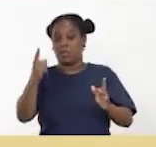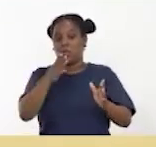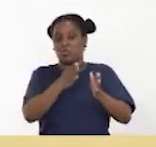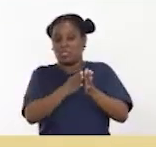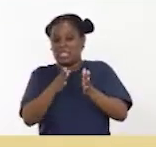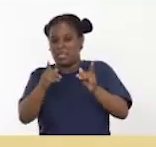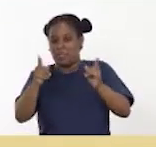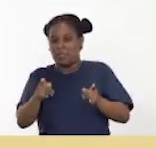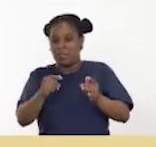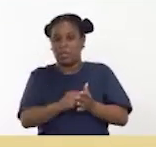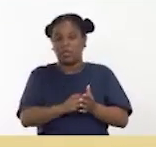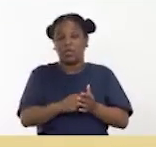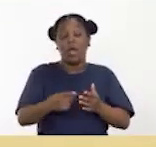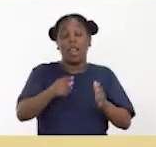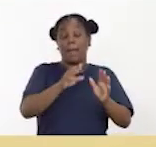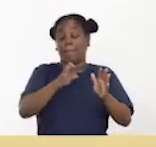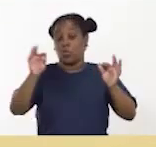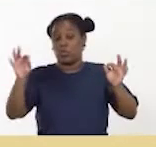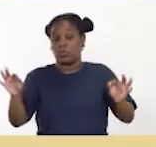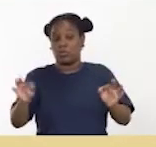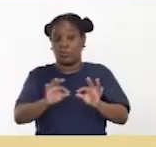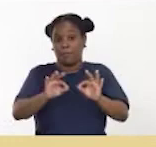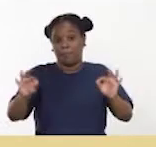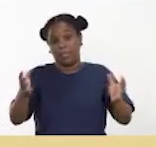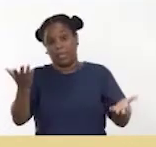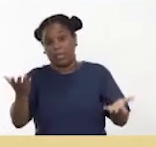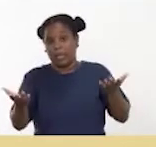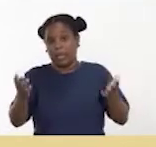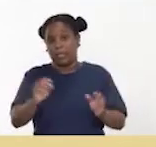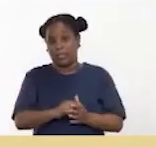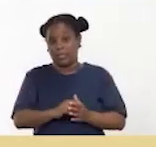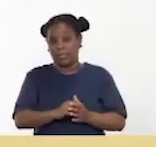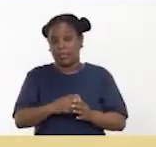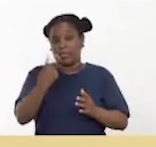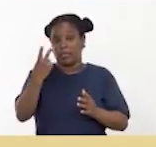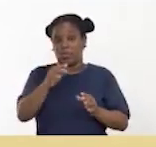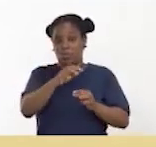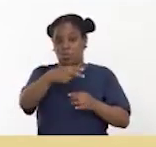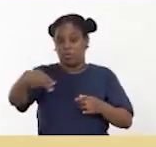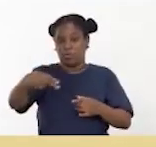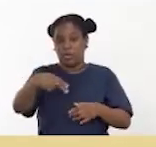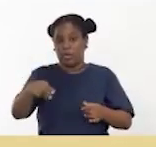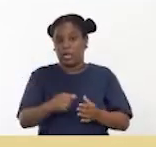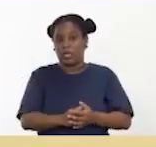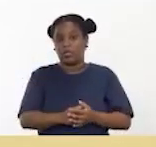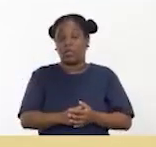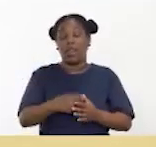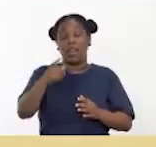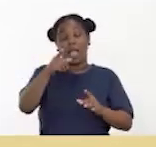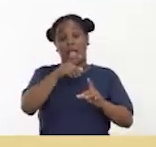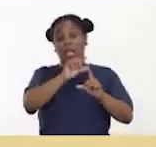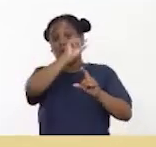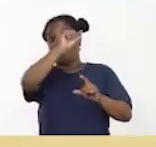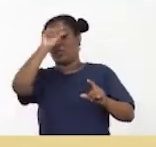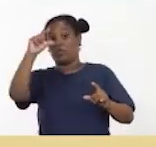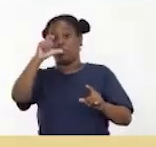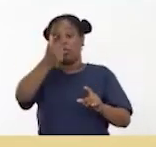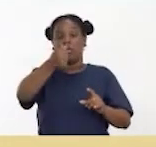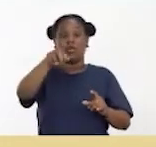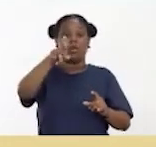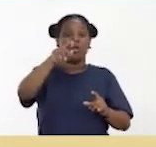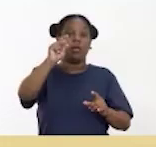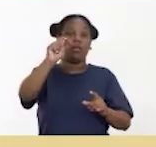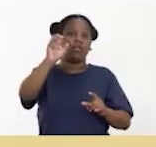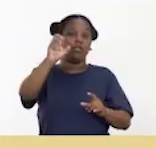de la pendiente de una recta, la posición relativa de dos rectas a partir del comportamiento de sus pendientes y, bueno, la ecuación cartesiana de